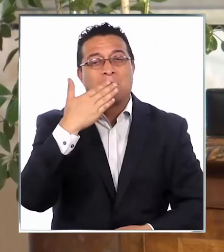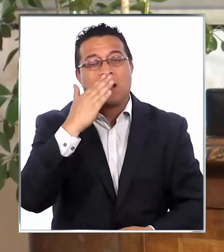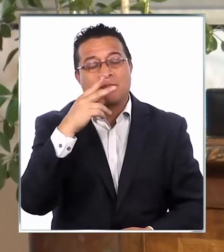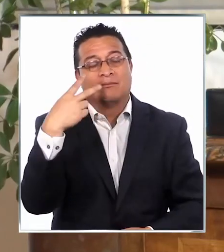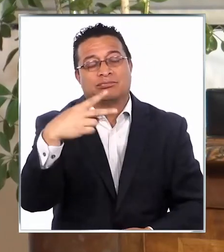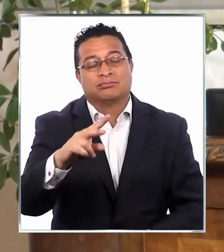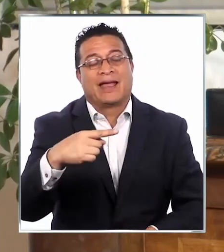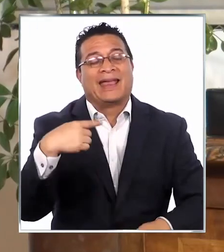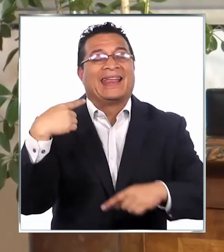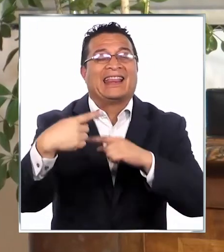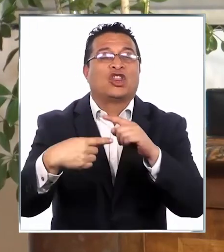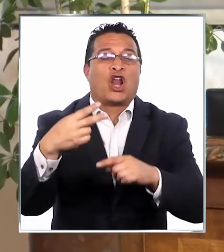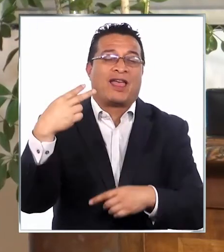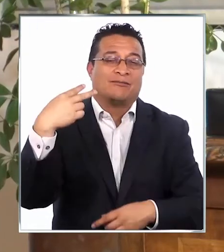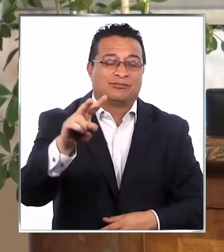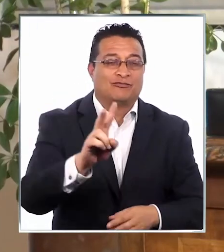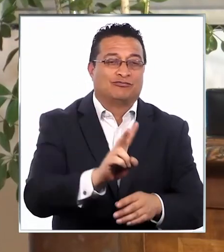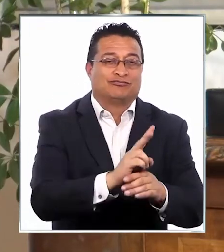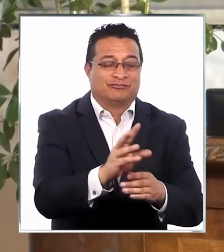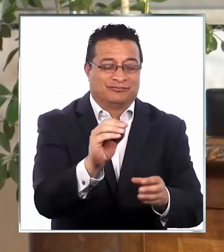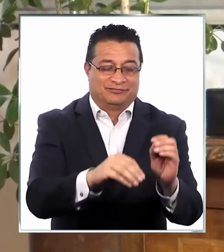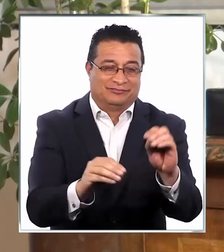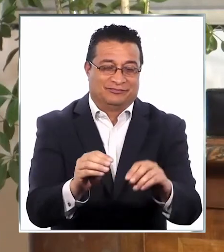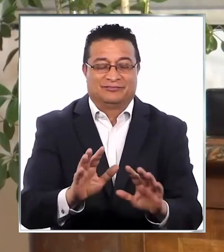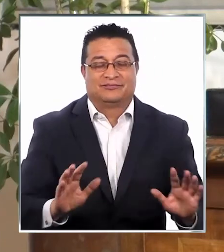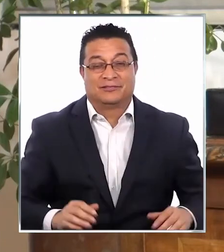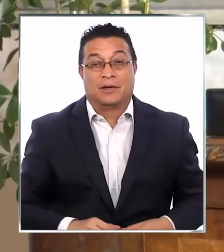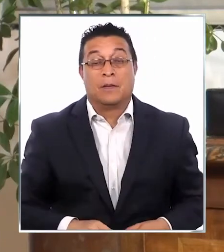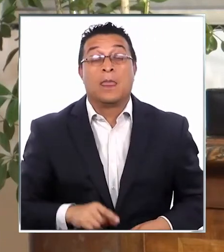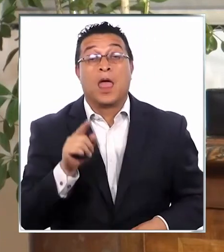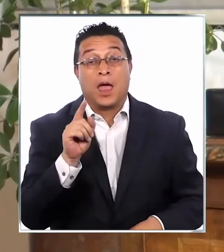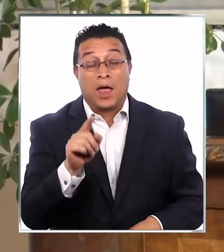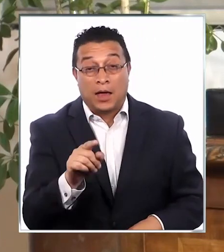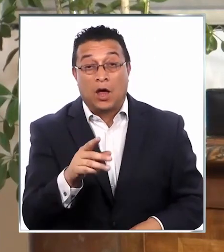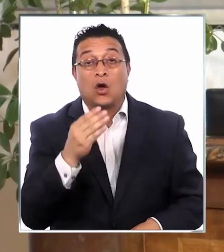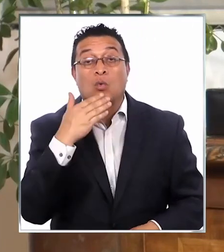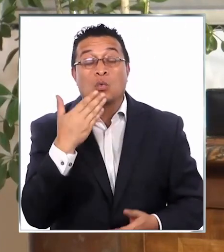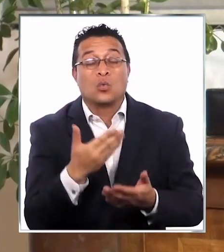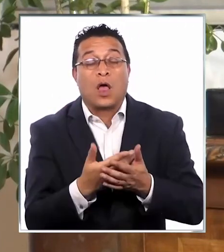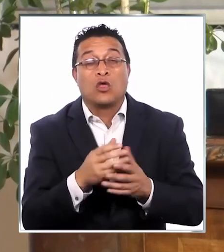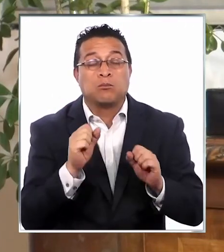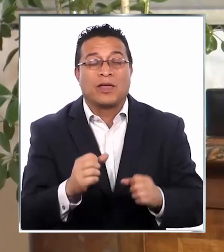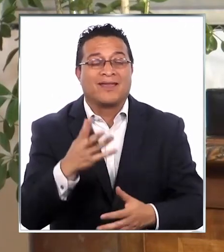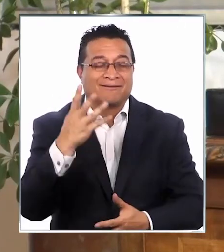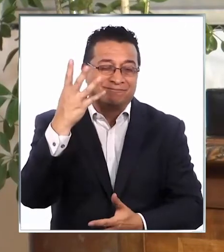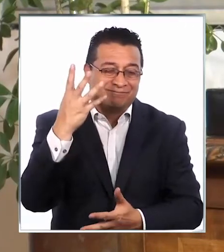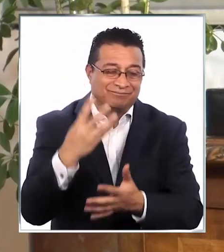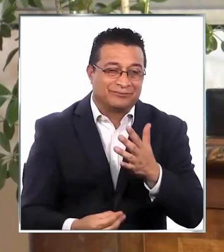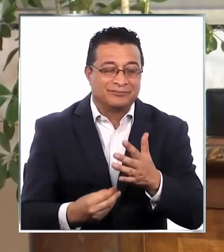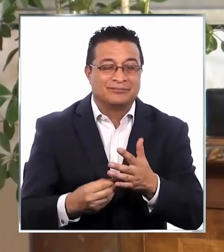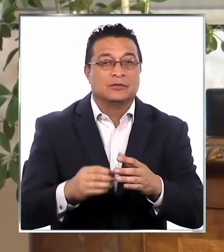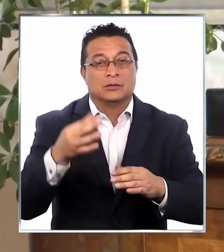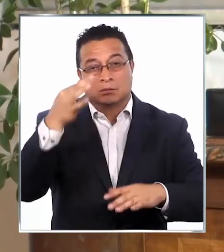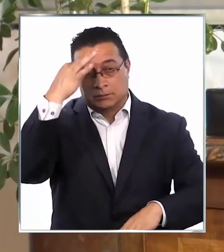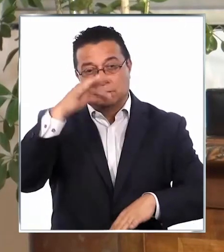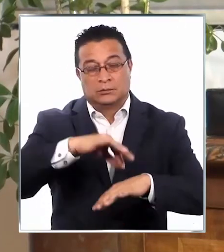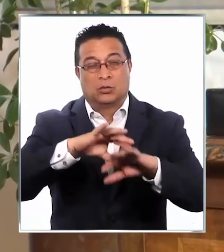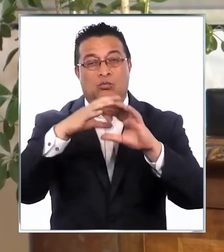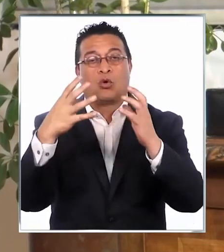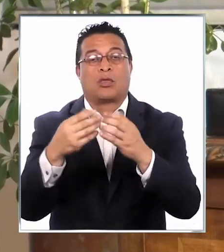evaluar esa pregunta o dar esa respuesta. ¿Cuándo se podrá dejar de hablar de pandemia? ¿Qué requisitos se deben